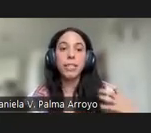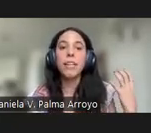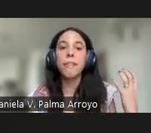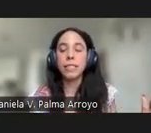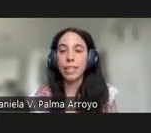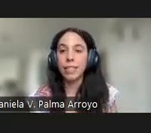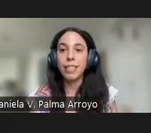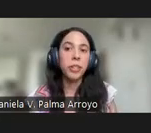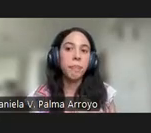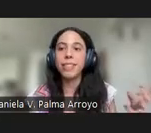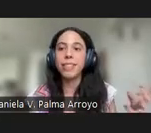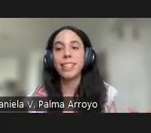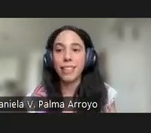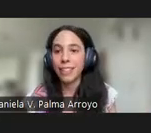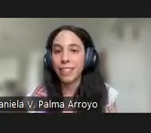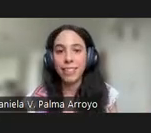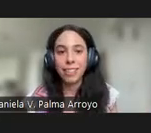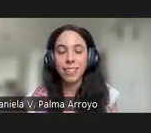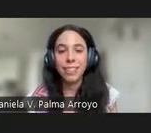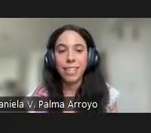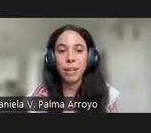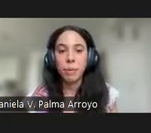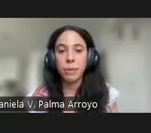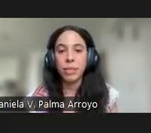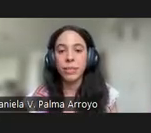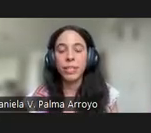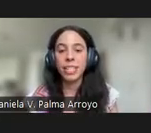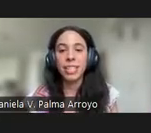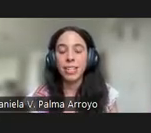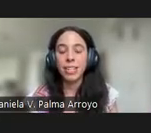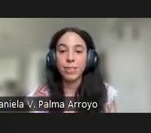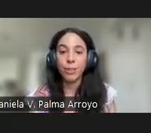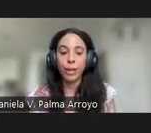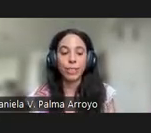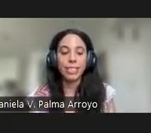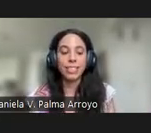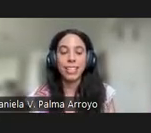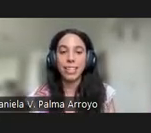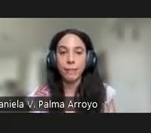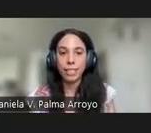que afirma esa libertad de no pertenecer. A propósito de la